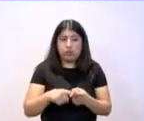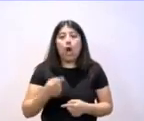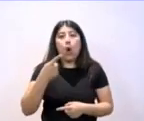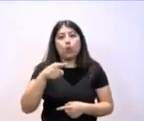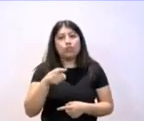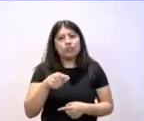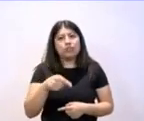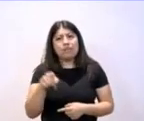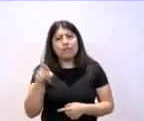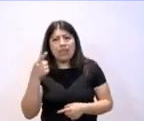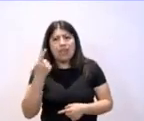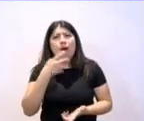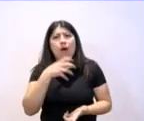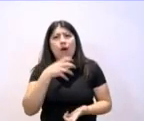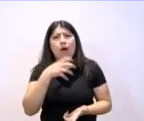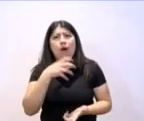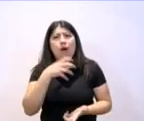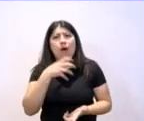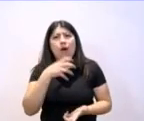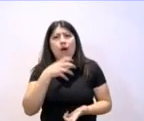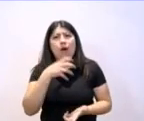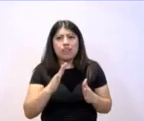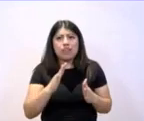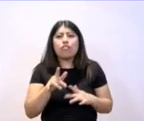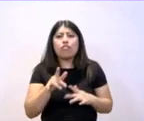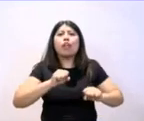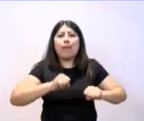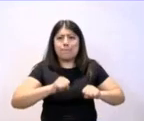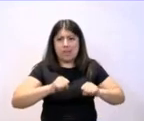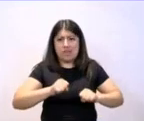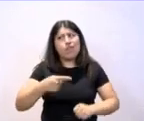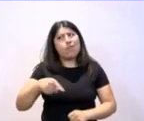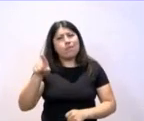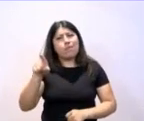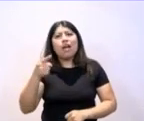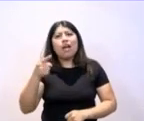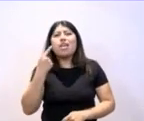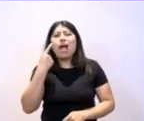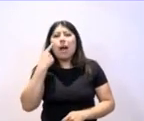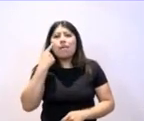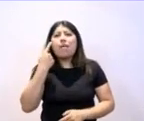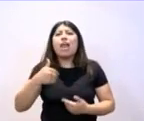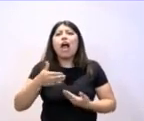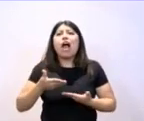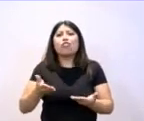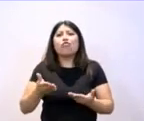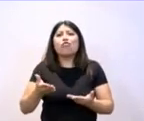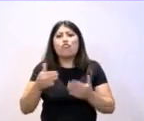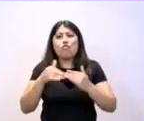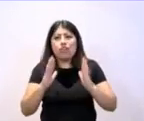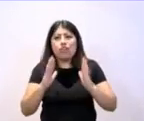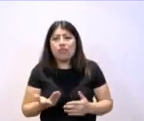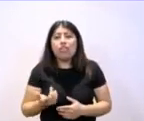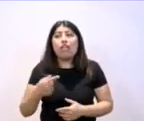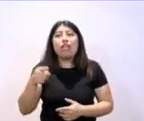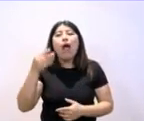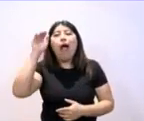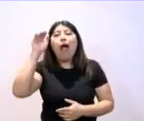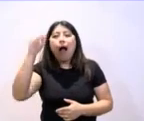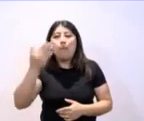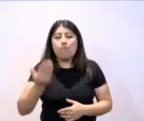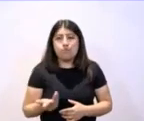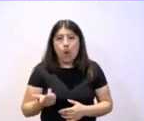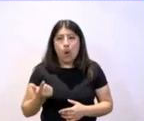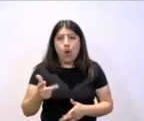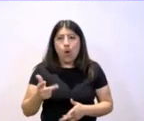usted a los centros de atención a personas mayores, váyase usted a la ayuda a domicilio, vaya usted al campo, vaya usted a